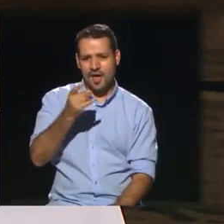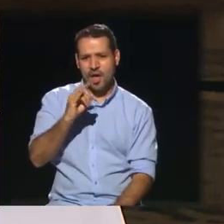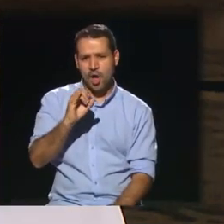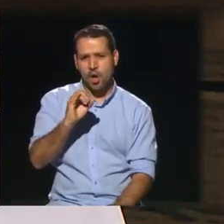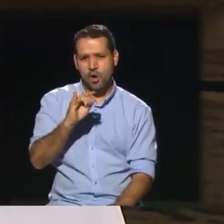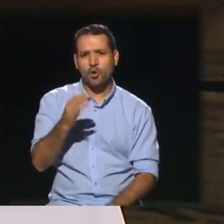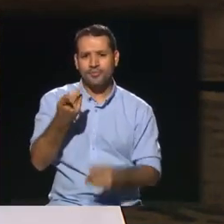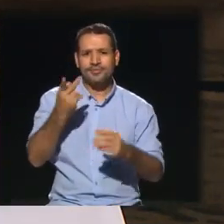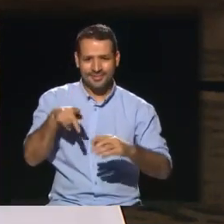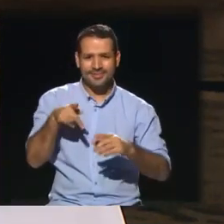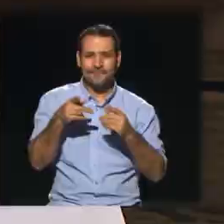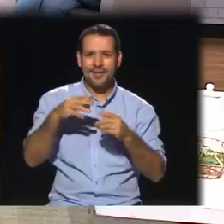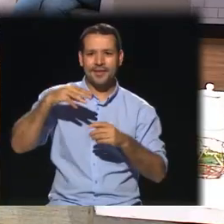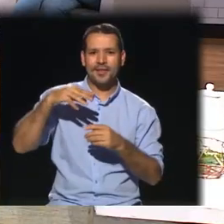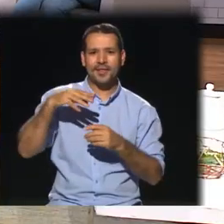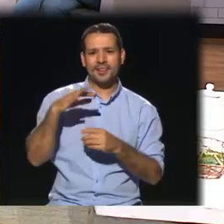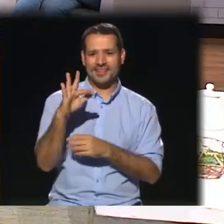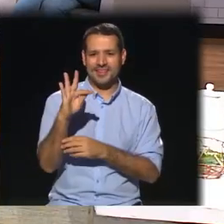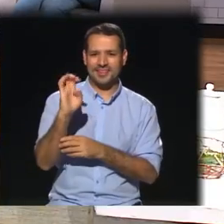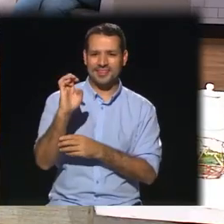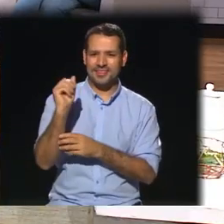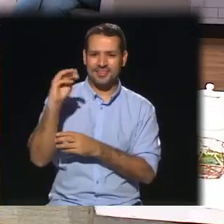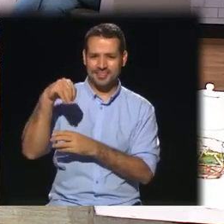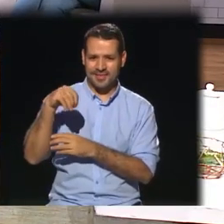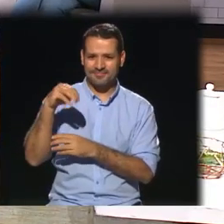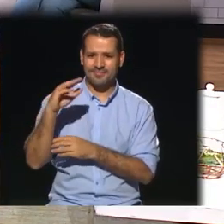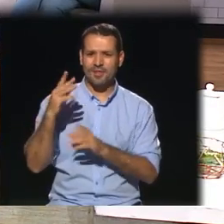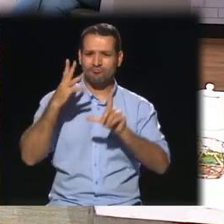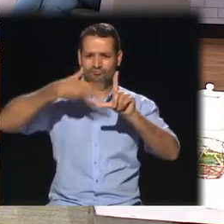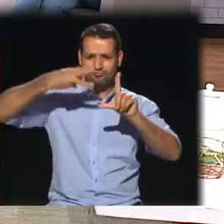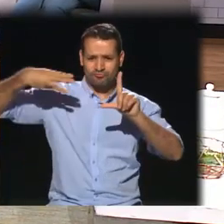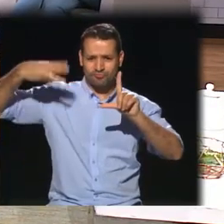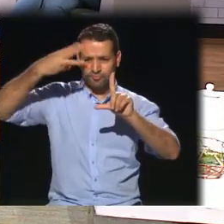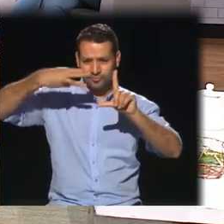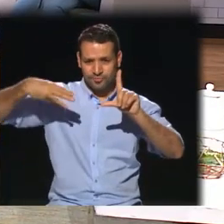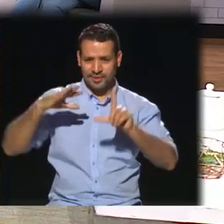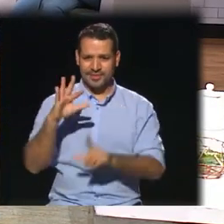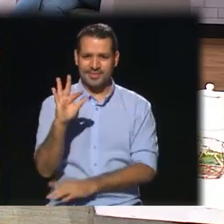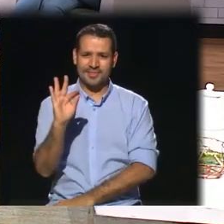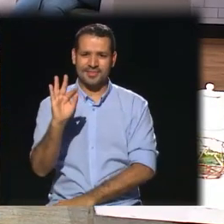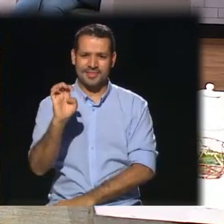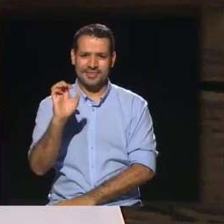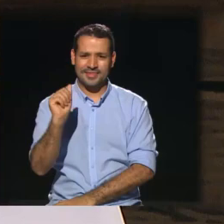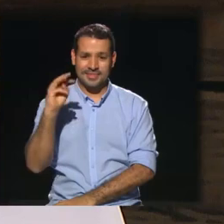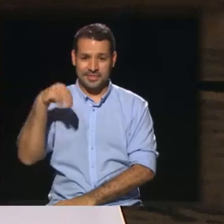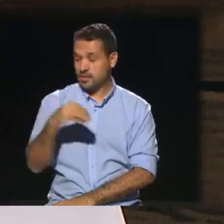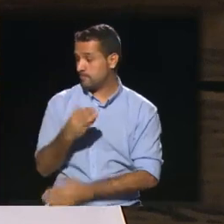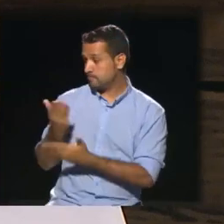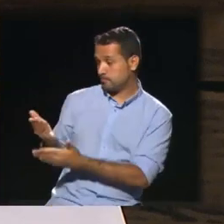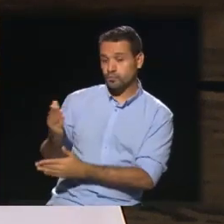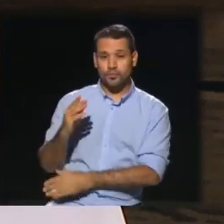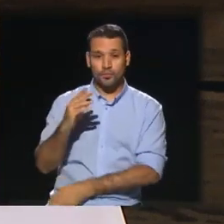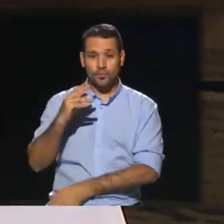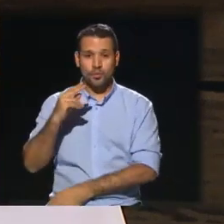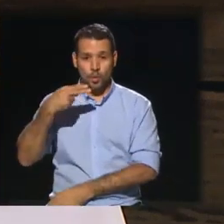Teams. El paquete completo. Ahora sí me pueden presentar, por favor, la plataforma. Ahora sí, Hugo, que es el coordinador precisamente